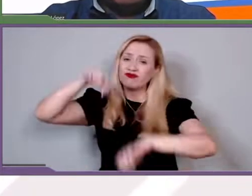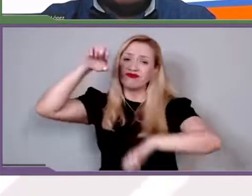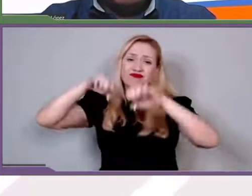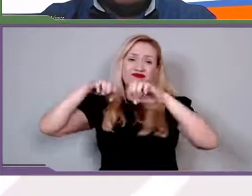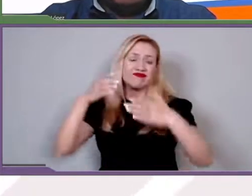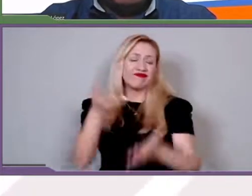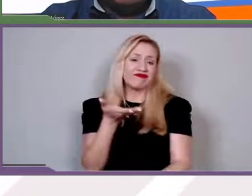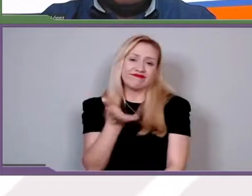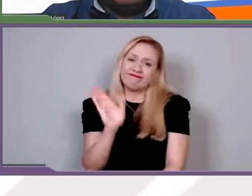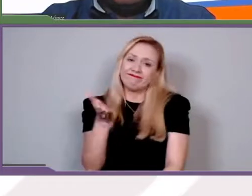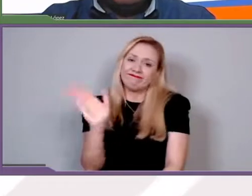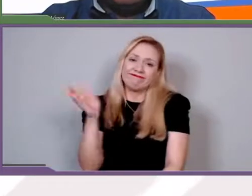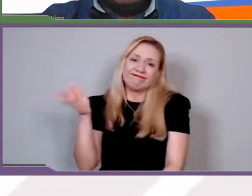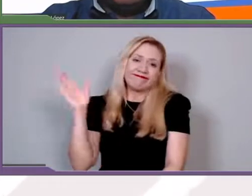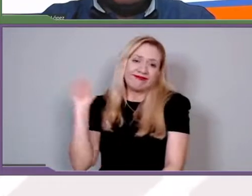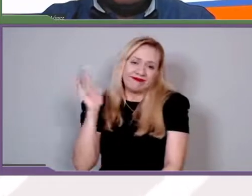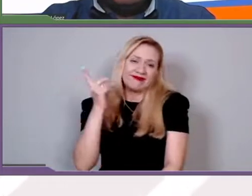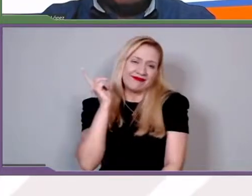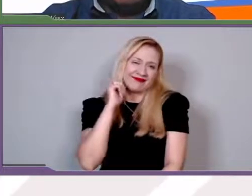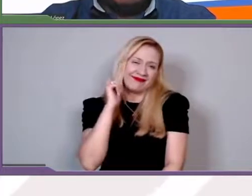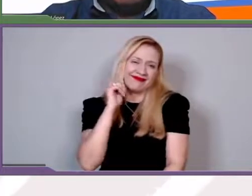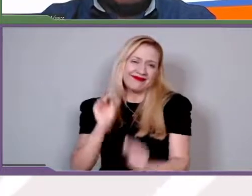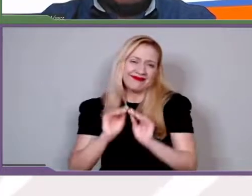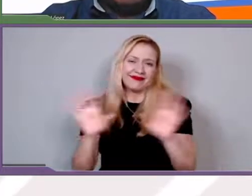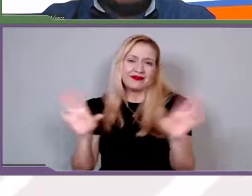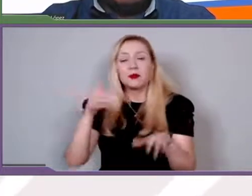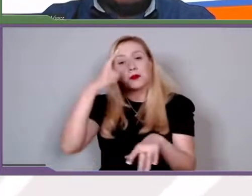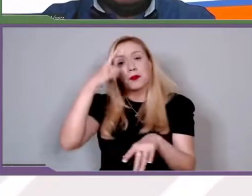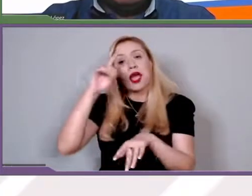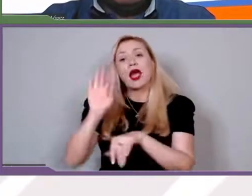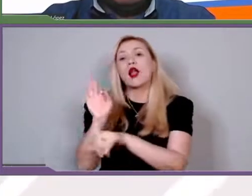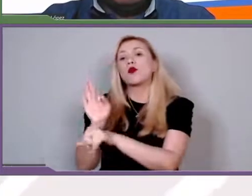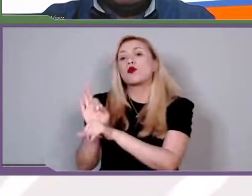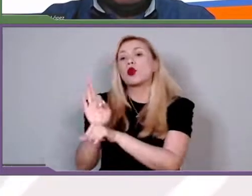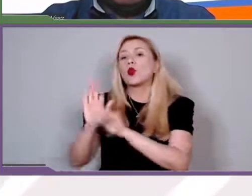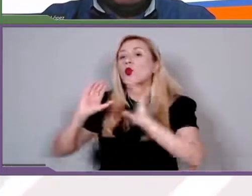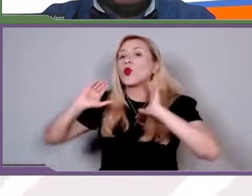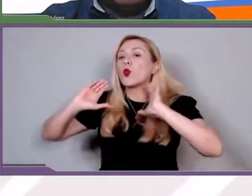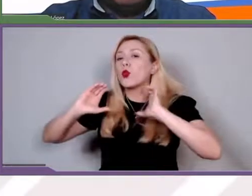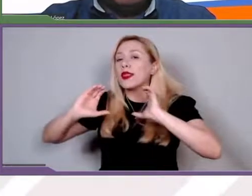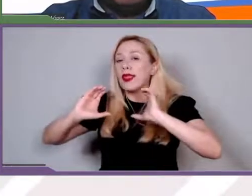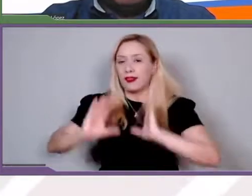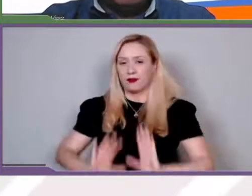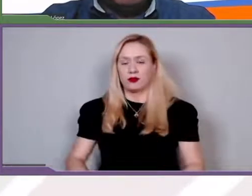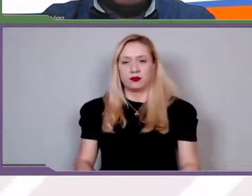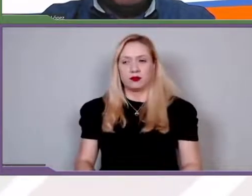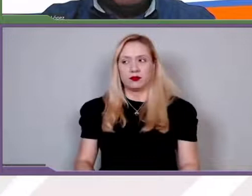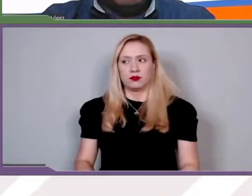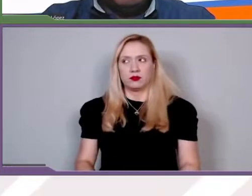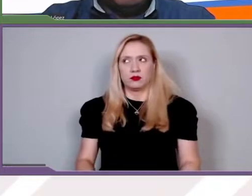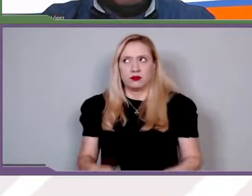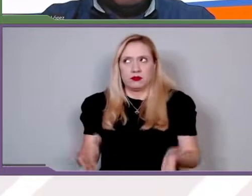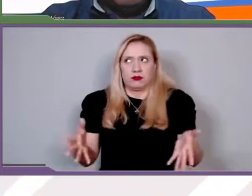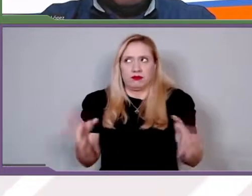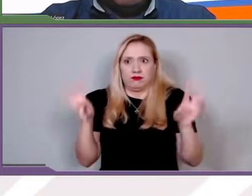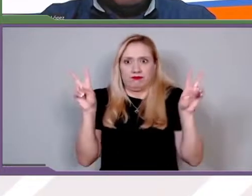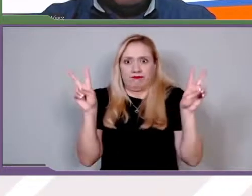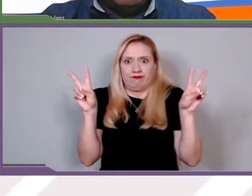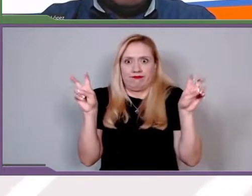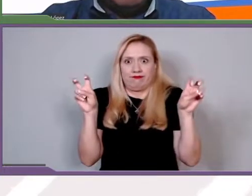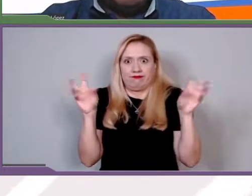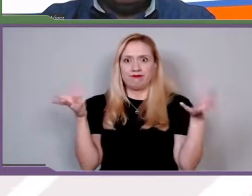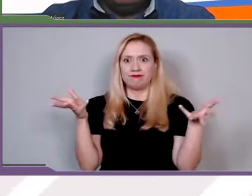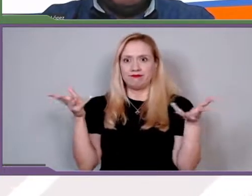Como sabemos que hay casos por ahí, para protegerlas, pero pues en ese protegerlas, y por eso lo pongo entre comillas, pues se les dejó